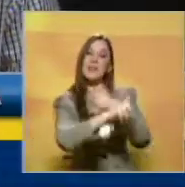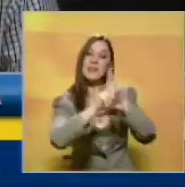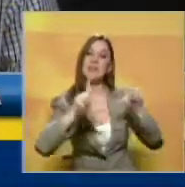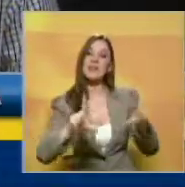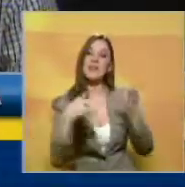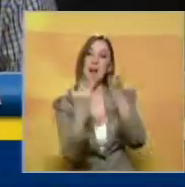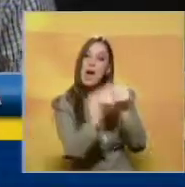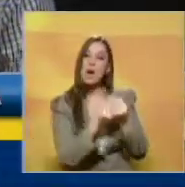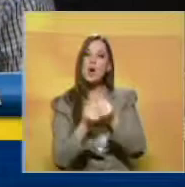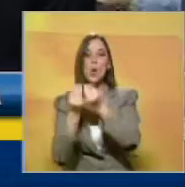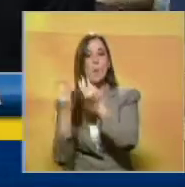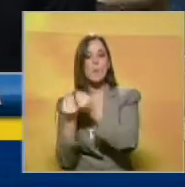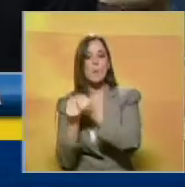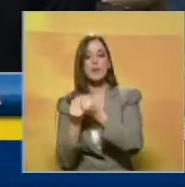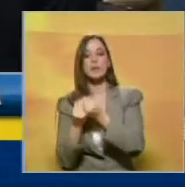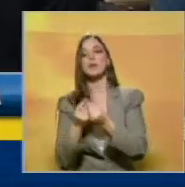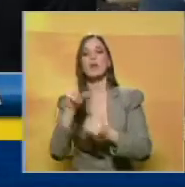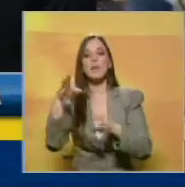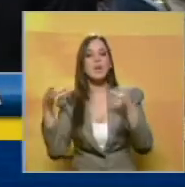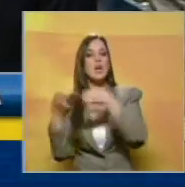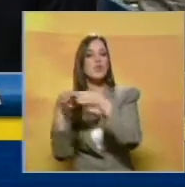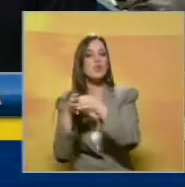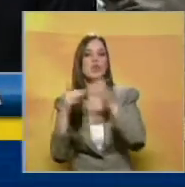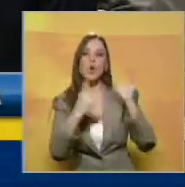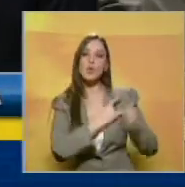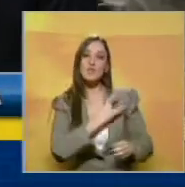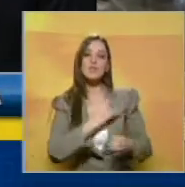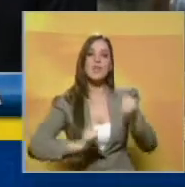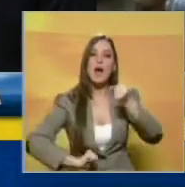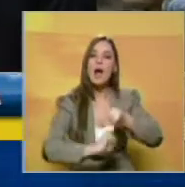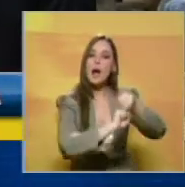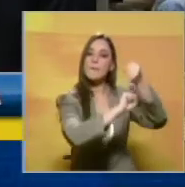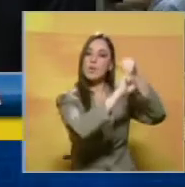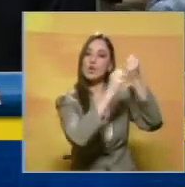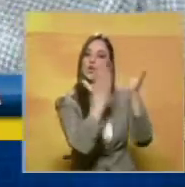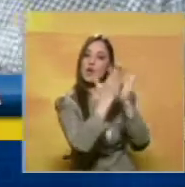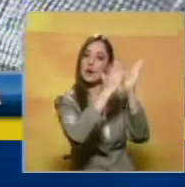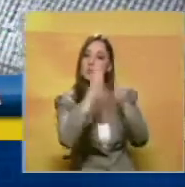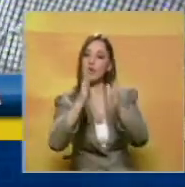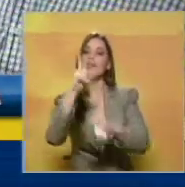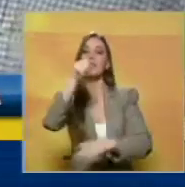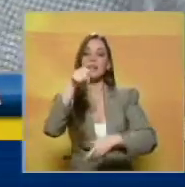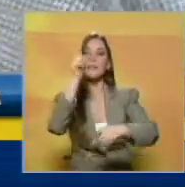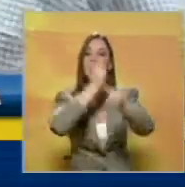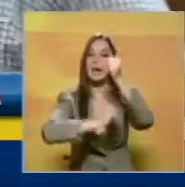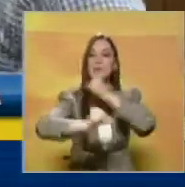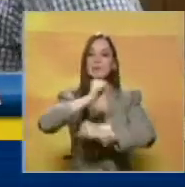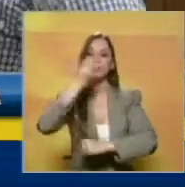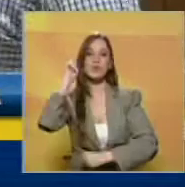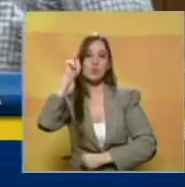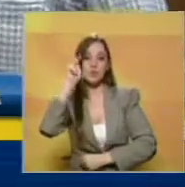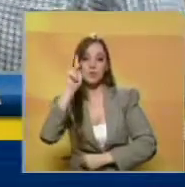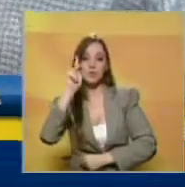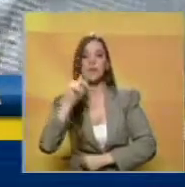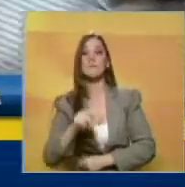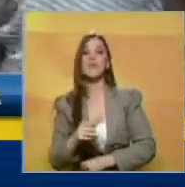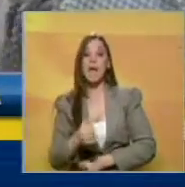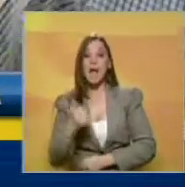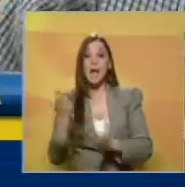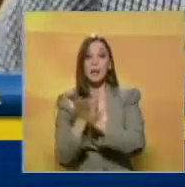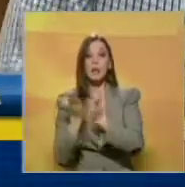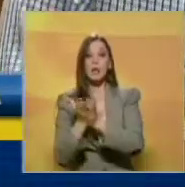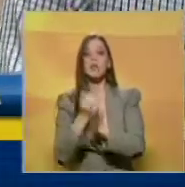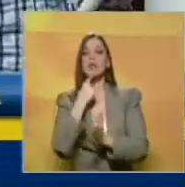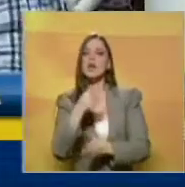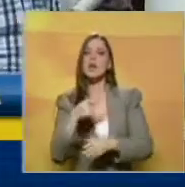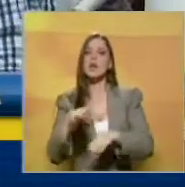sus compañeros serán apoyadas por el Consejo Universitario, sus autoridades y la Asociación de Profesores. Los universitarios anunciaron una movilización